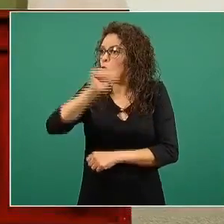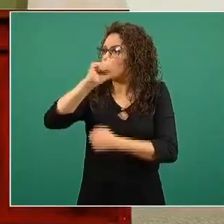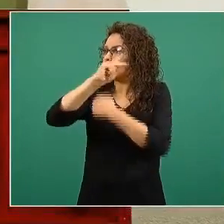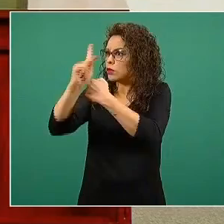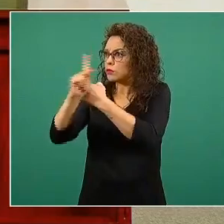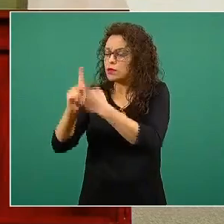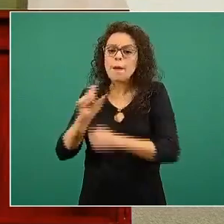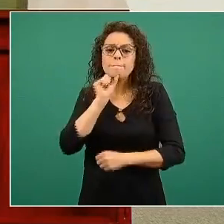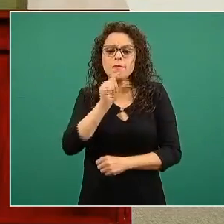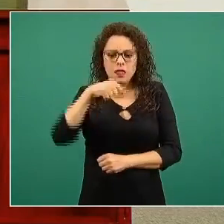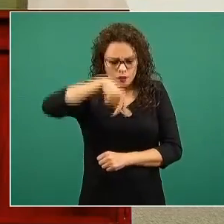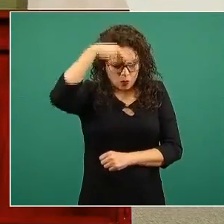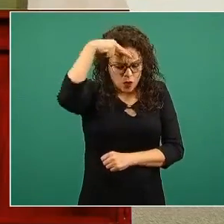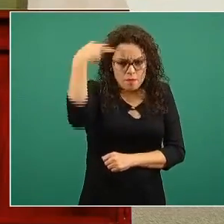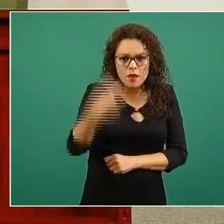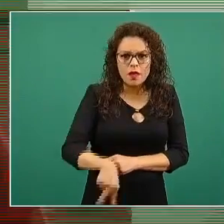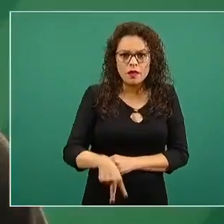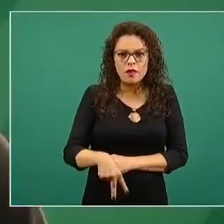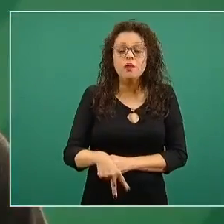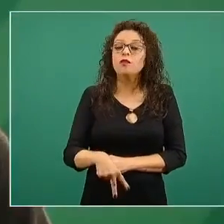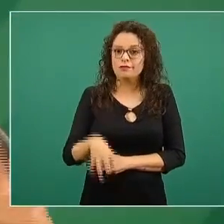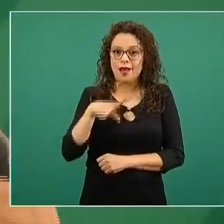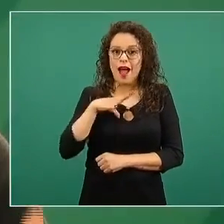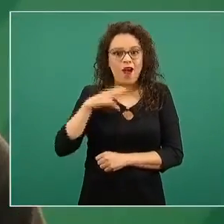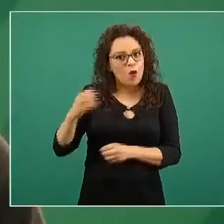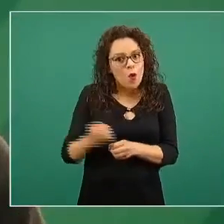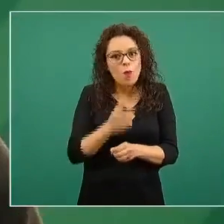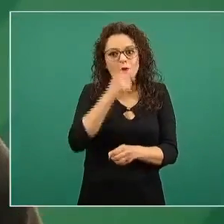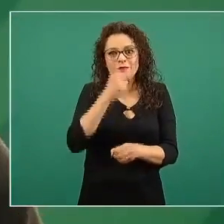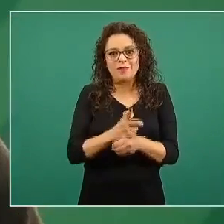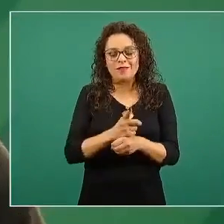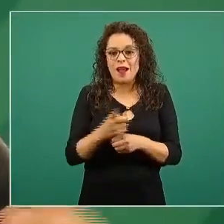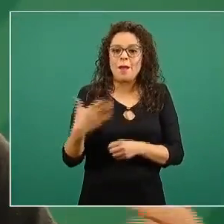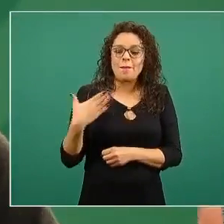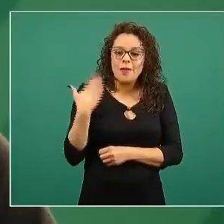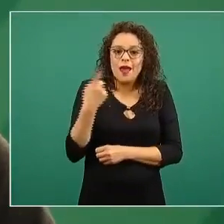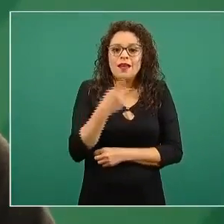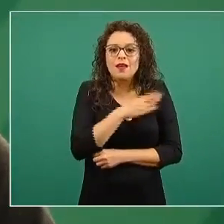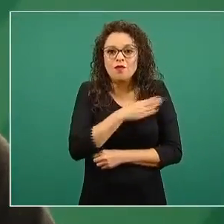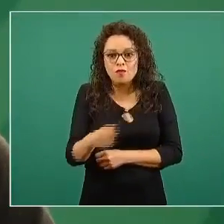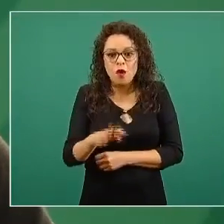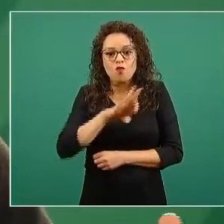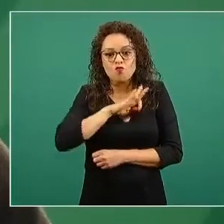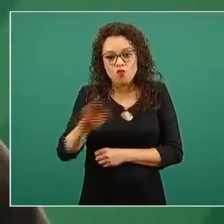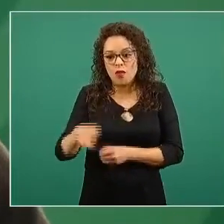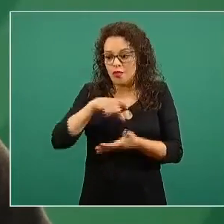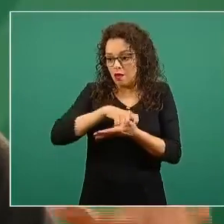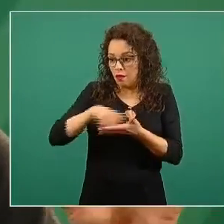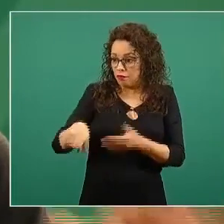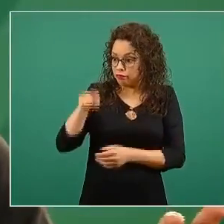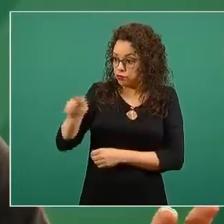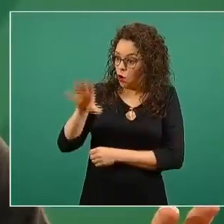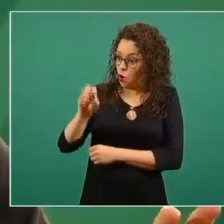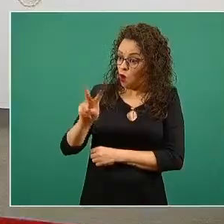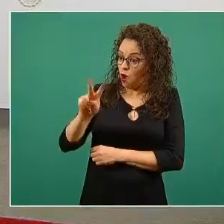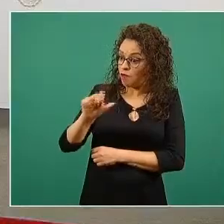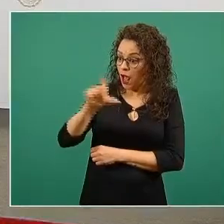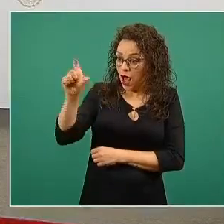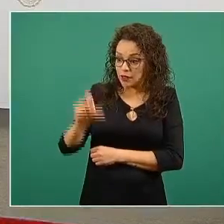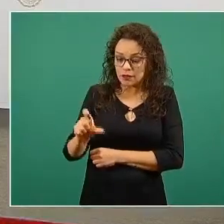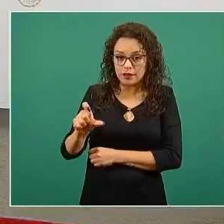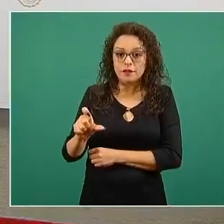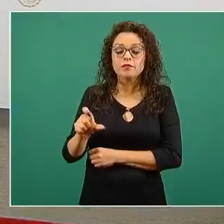la fortuna y la oportunidad de poder adquirir, más allá de COVAX, que es un mecanismo que está